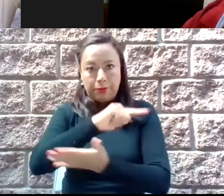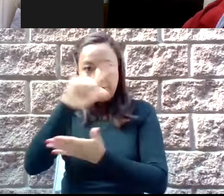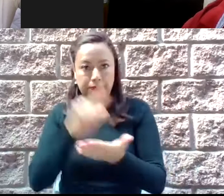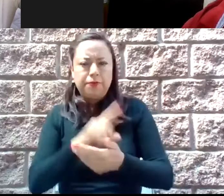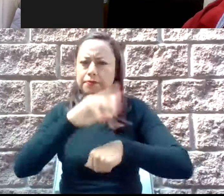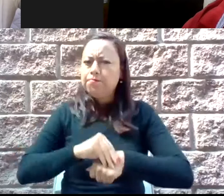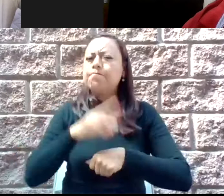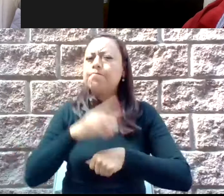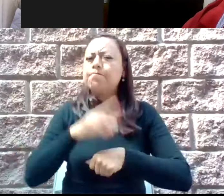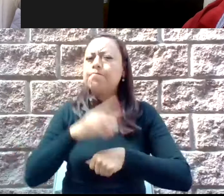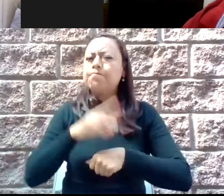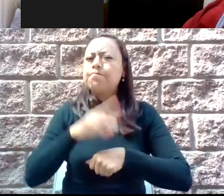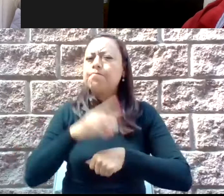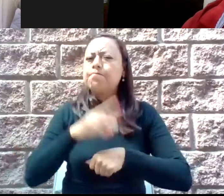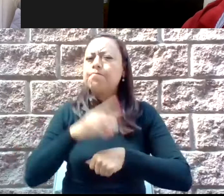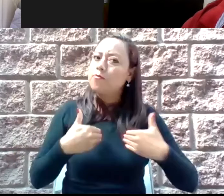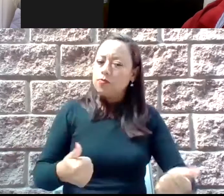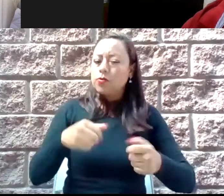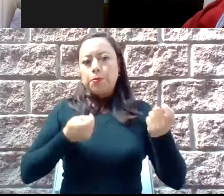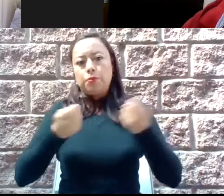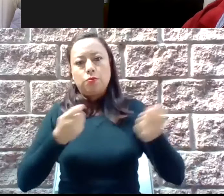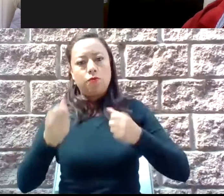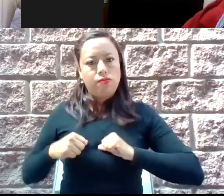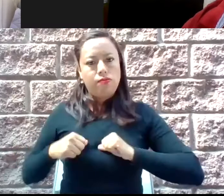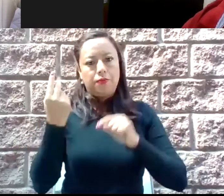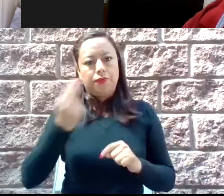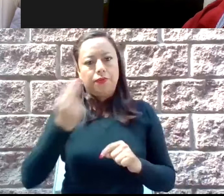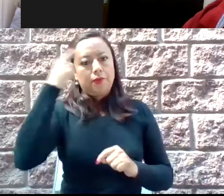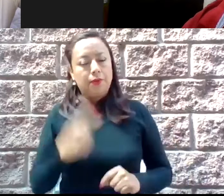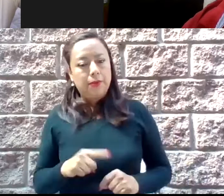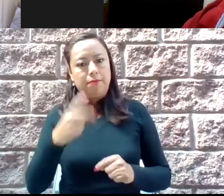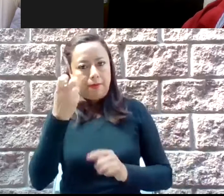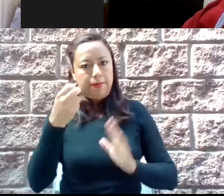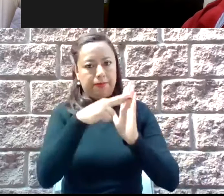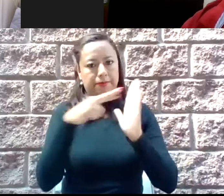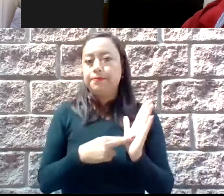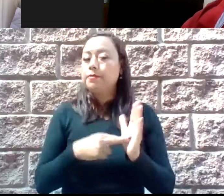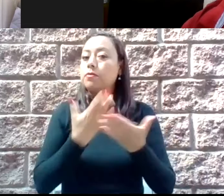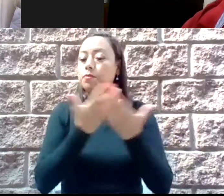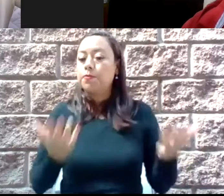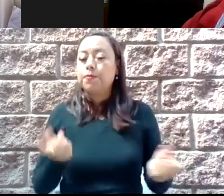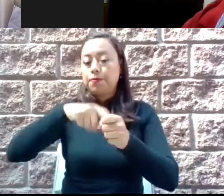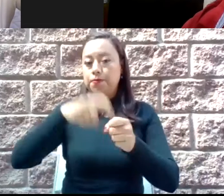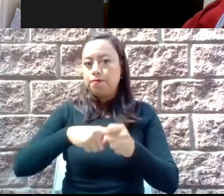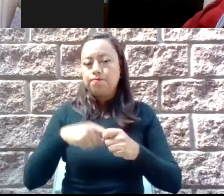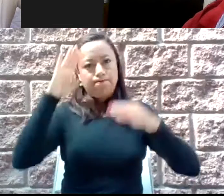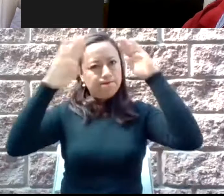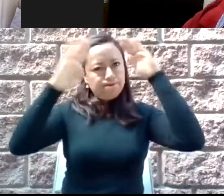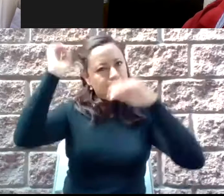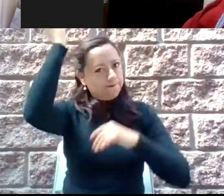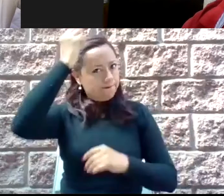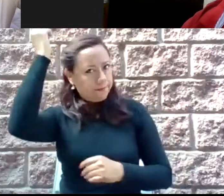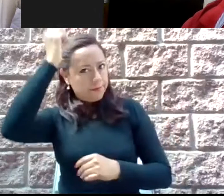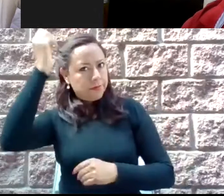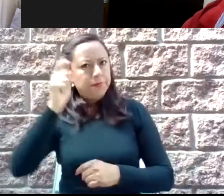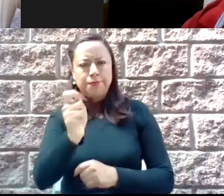entendimiento y manejo de las autoridades encargadas de aplicar este ordenamiento. Los integrantes reflexionaron sobre el hecho que